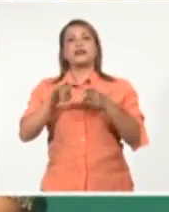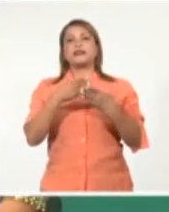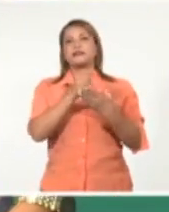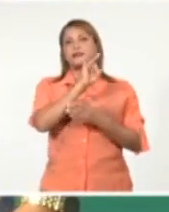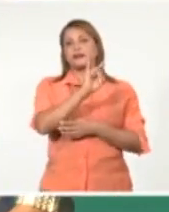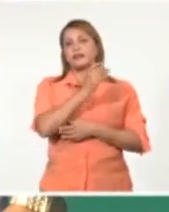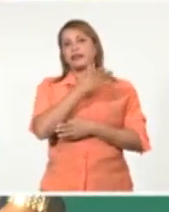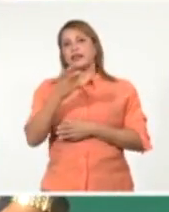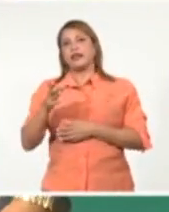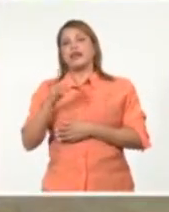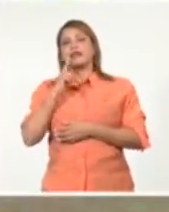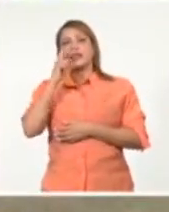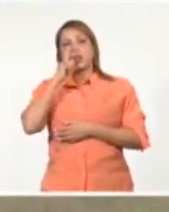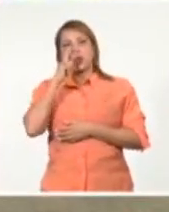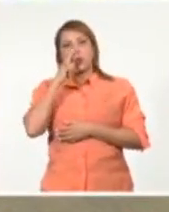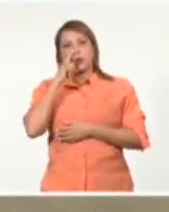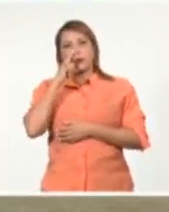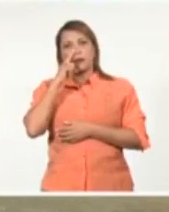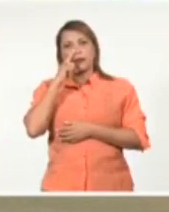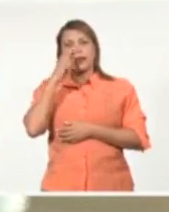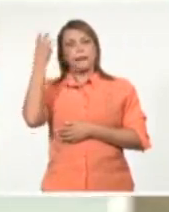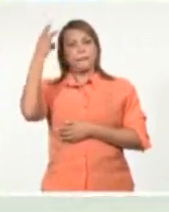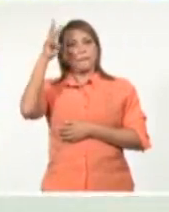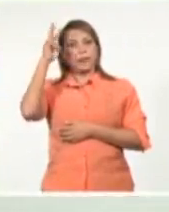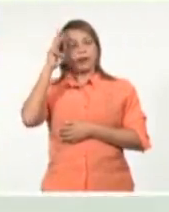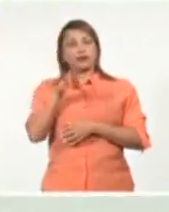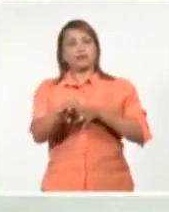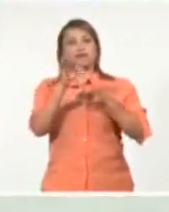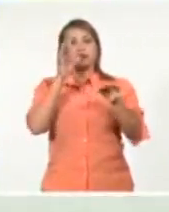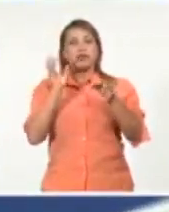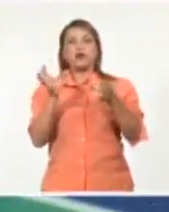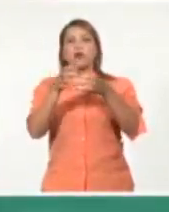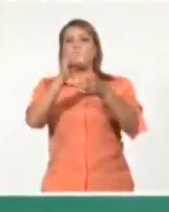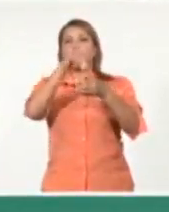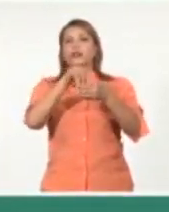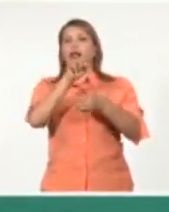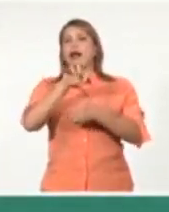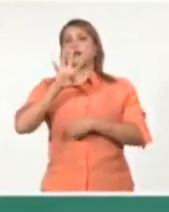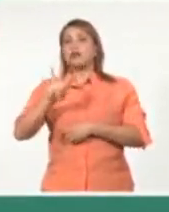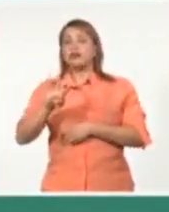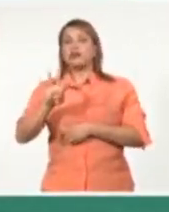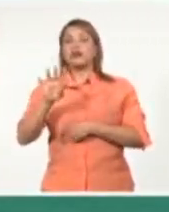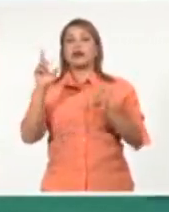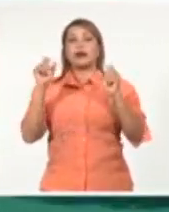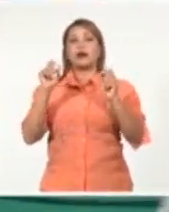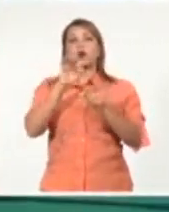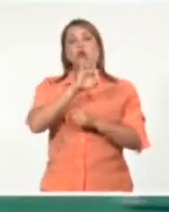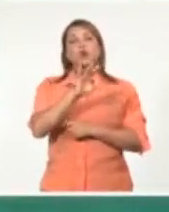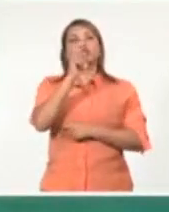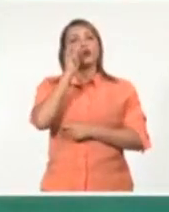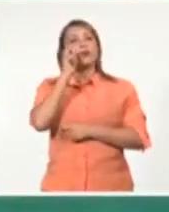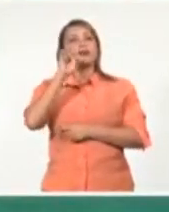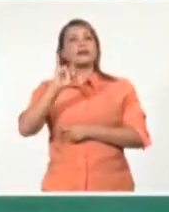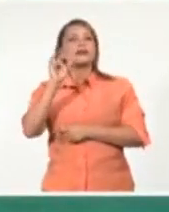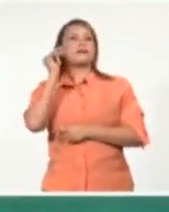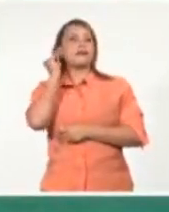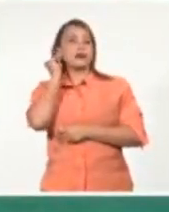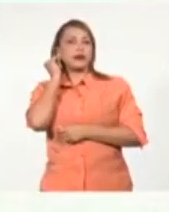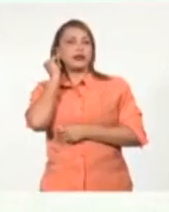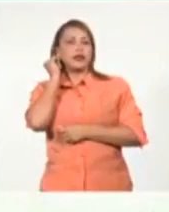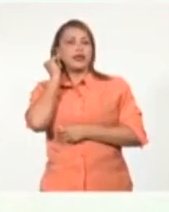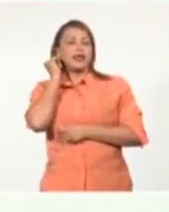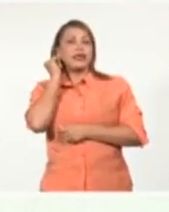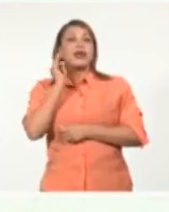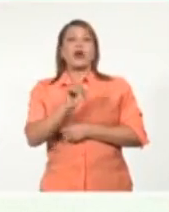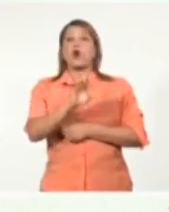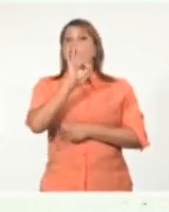13 de noviembre en el Zócalo México esta preselección está compuesta por 14 jugadores 8 hombres y seis mujeres de los cuales saldrán